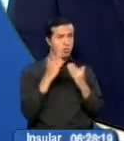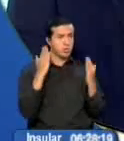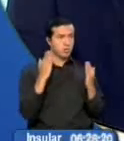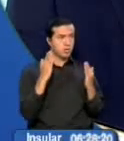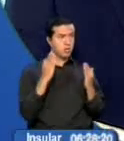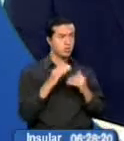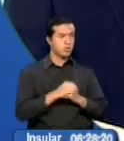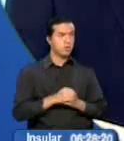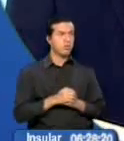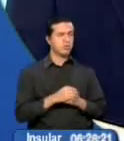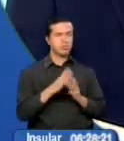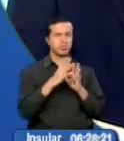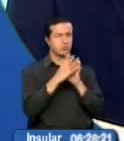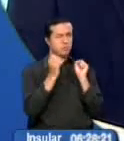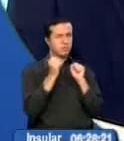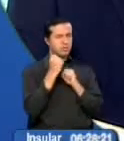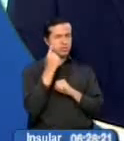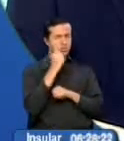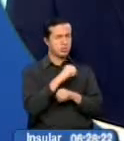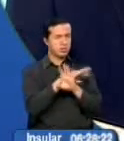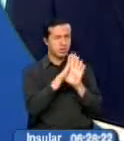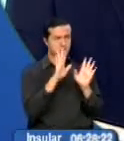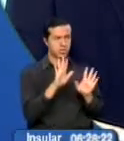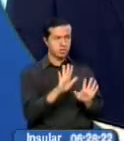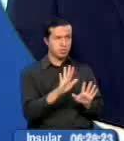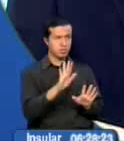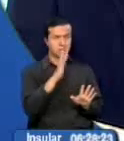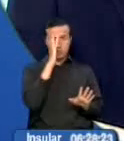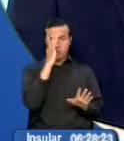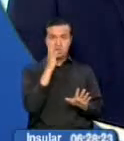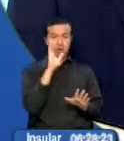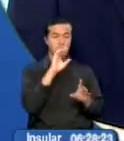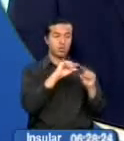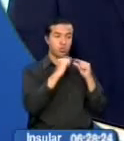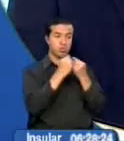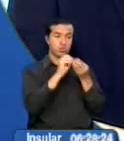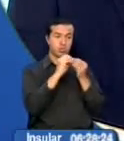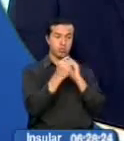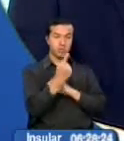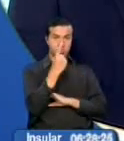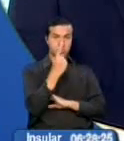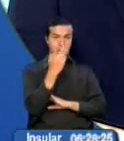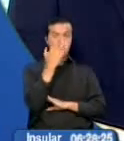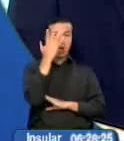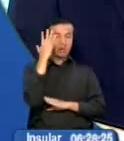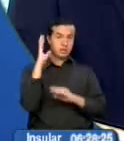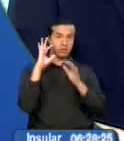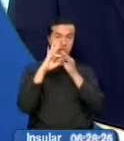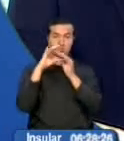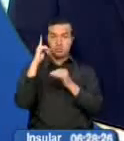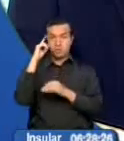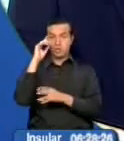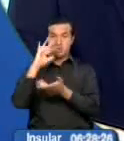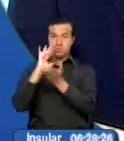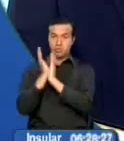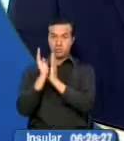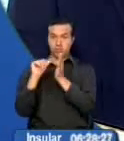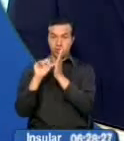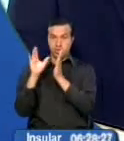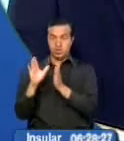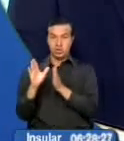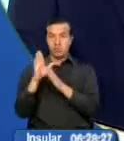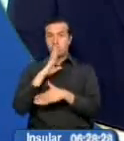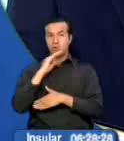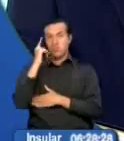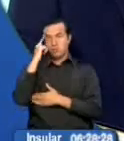ver, quiero entenderlo porque no me queda claro, porque Centro Democrático formó parte de la alianza con el gobierno de la Revolución Ciudadana y con el